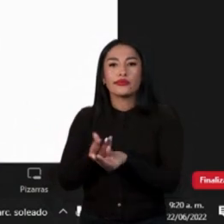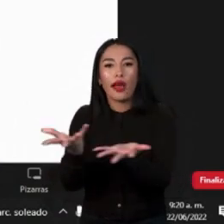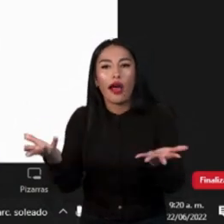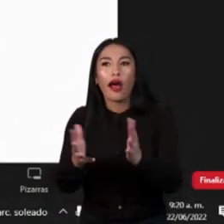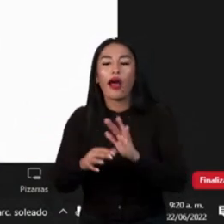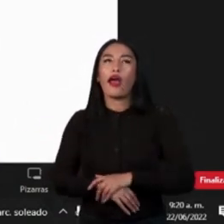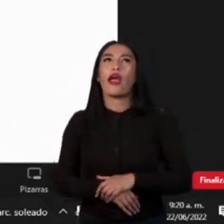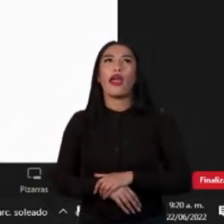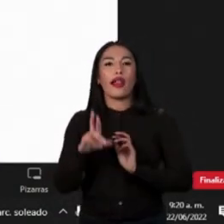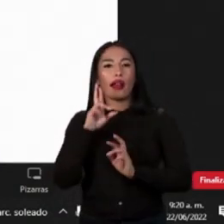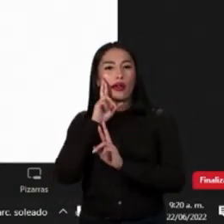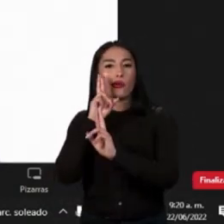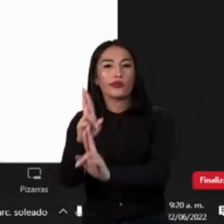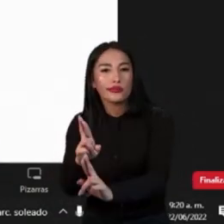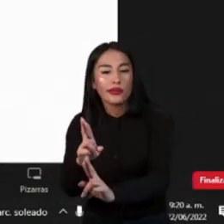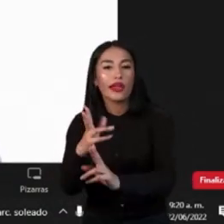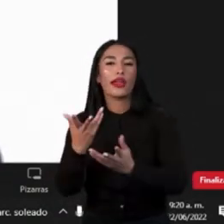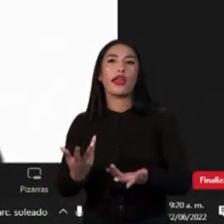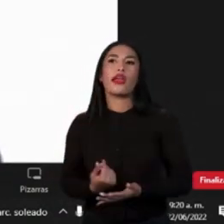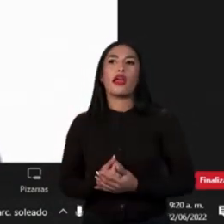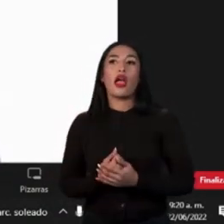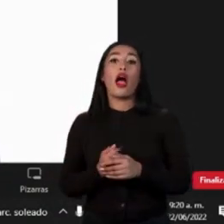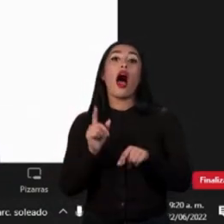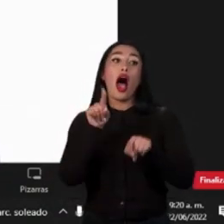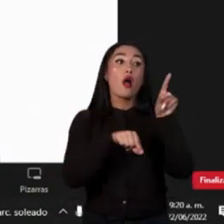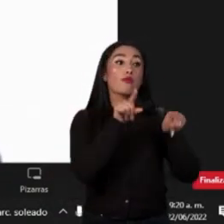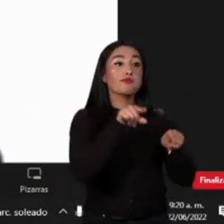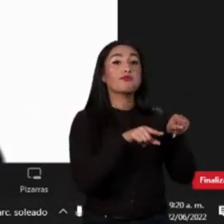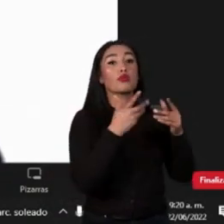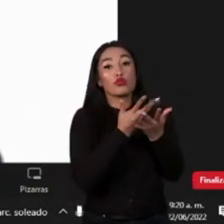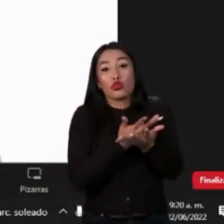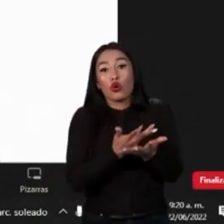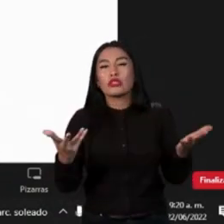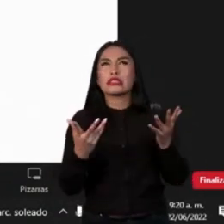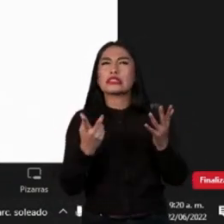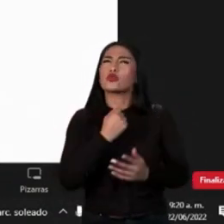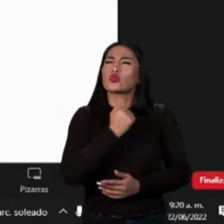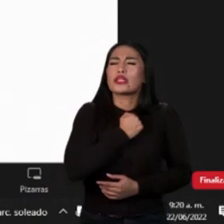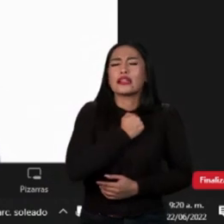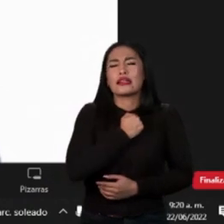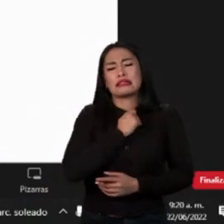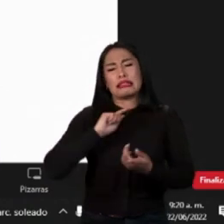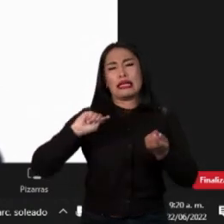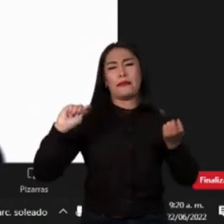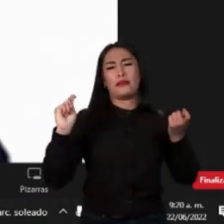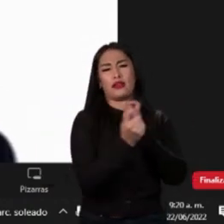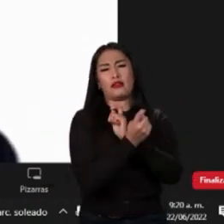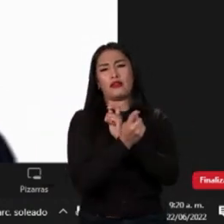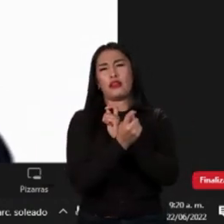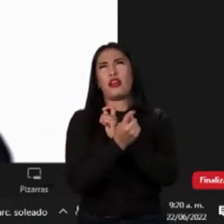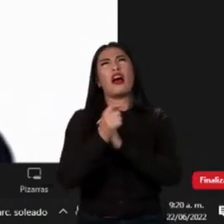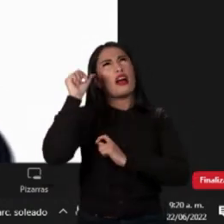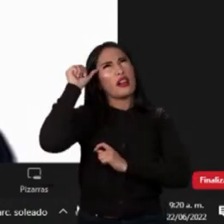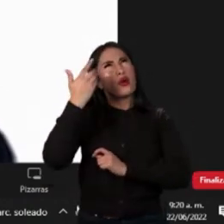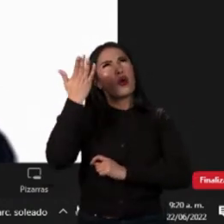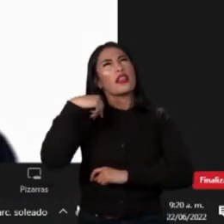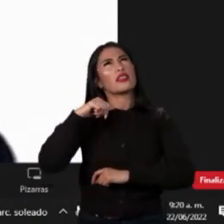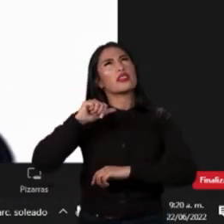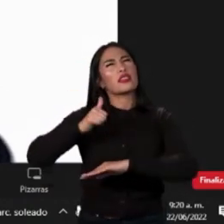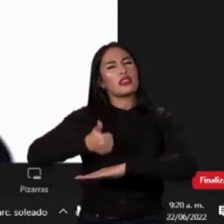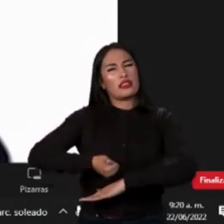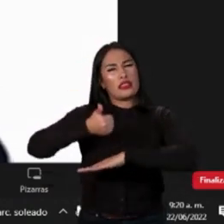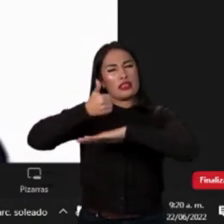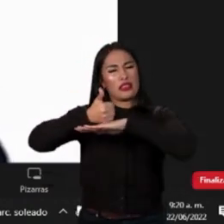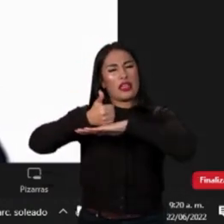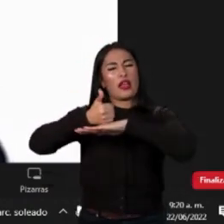el reconocimiento en aquellas cosas en las que nos gustaría cambiar, ¿no? Recuerdo que una vez el rector de la Universidad